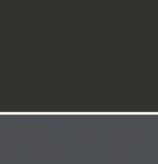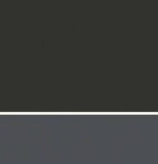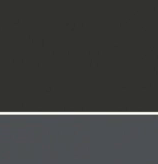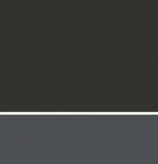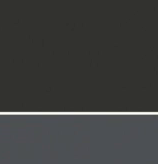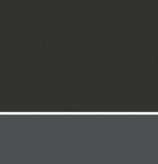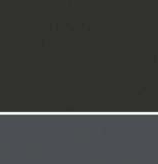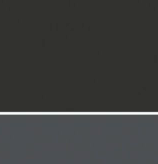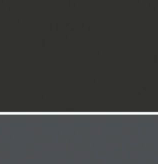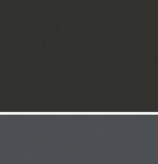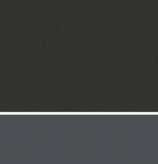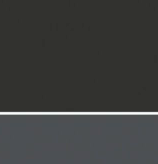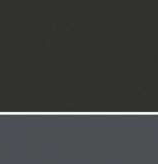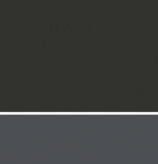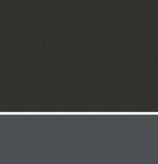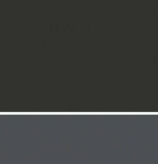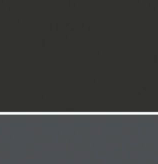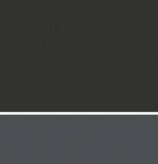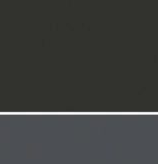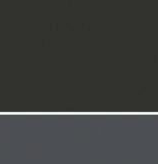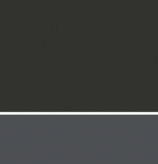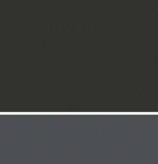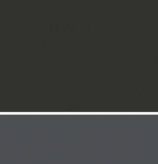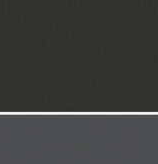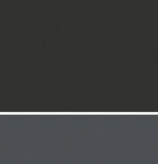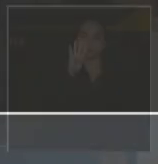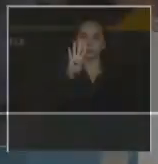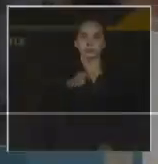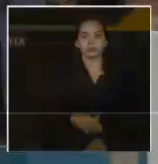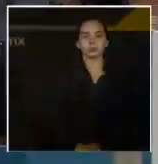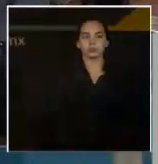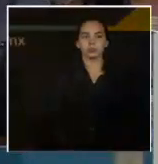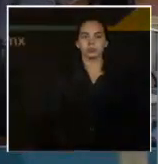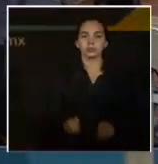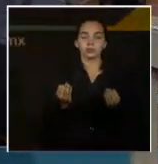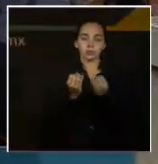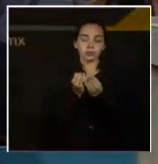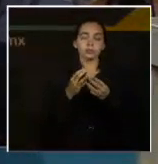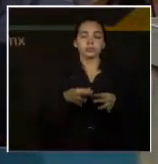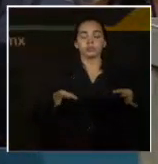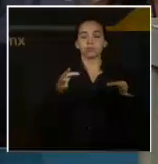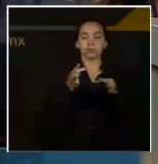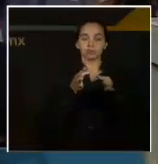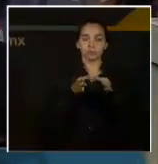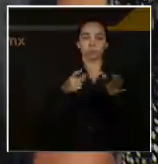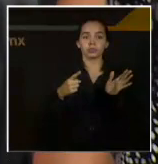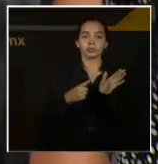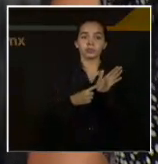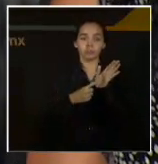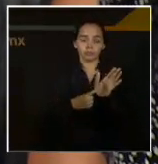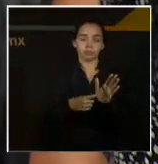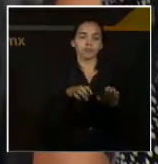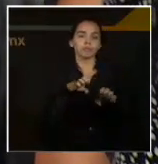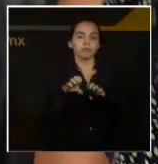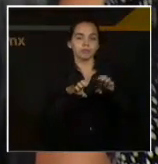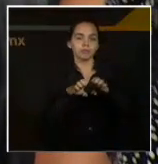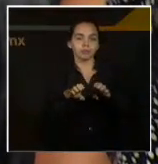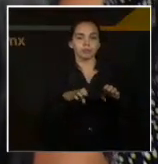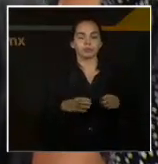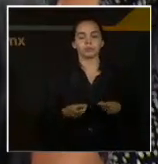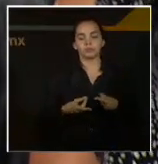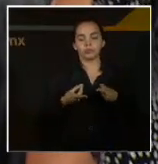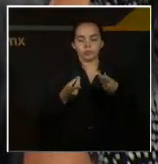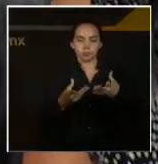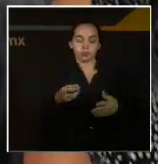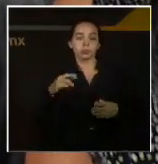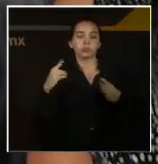posición número 4. Efectivamente, también es importante recalcar la importancia de este tipo de ejercicios, ya que nos otorga a